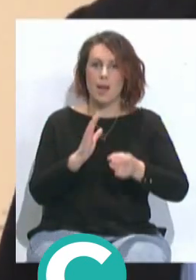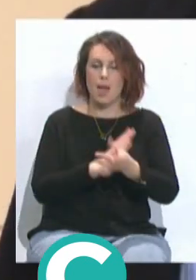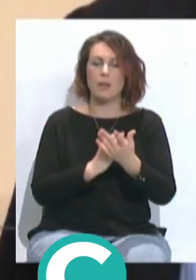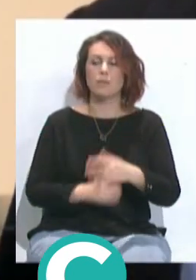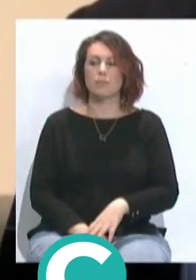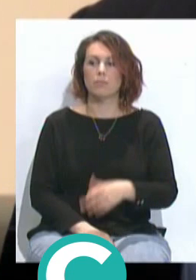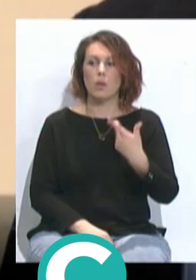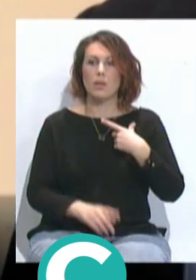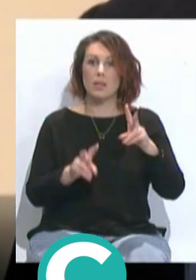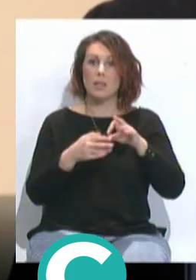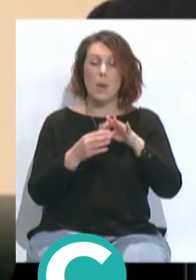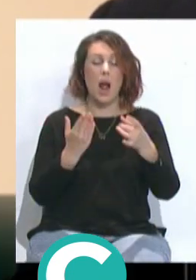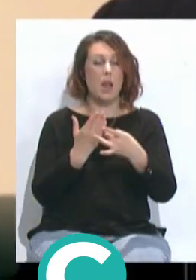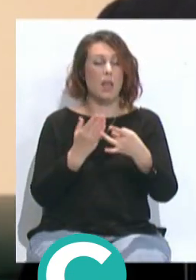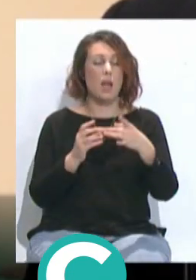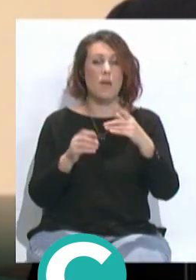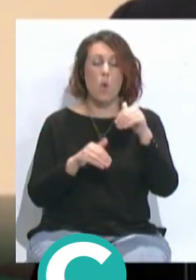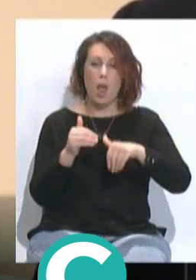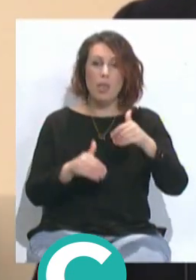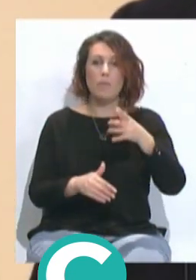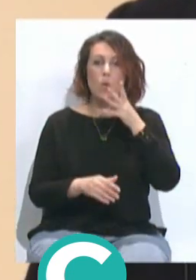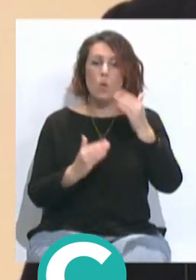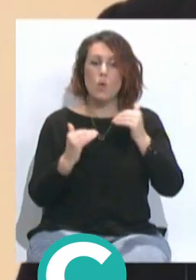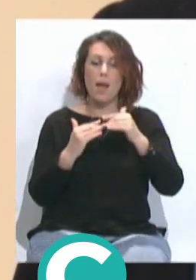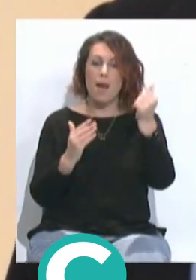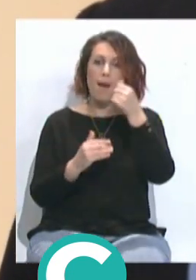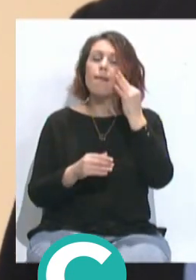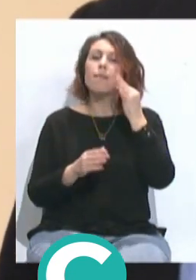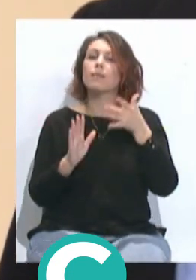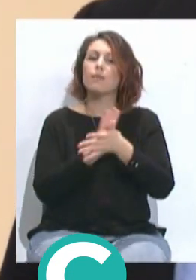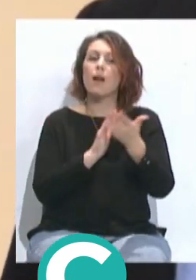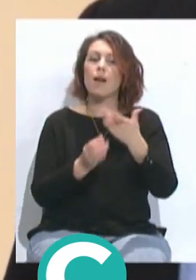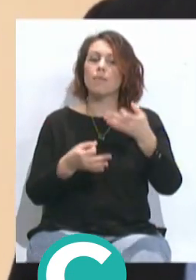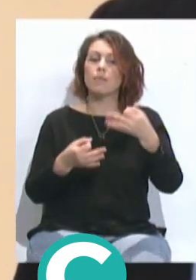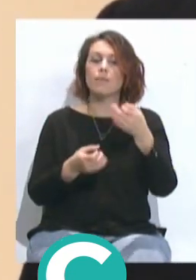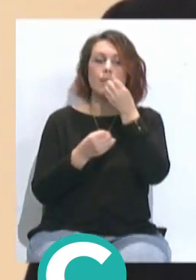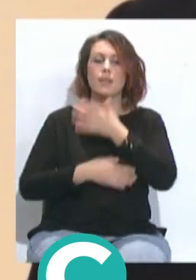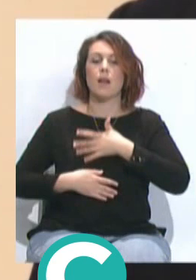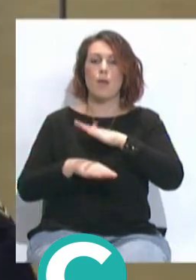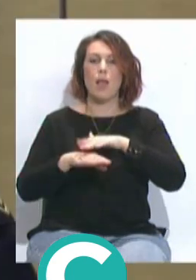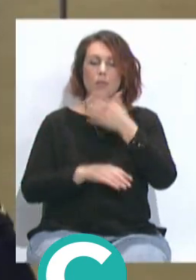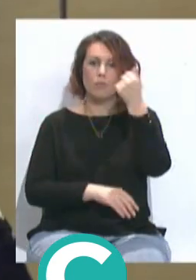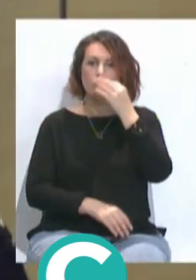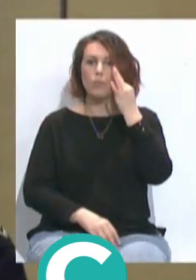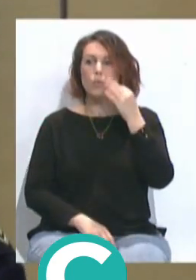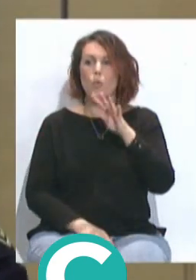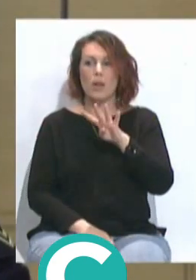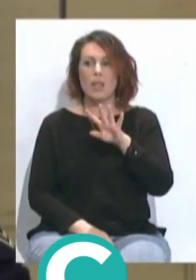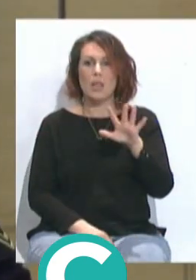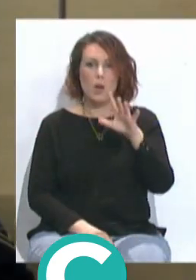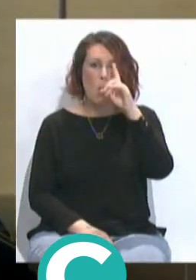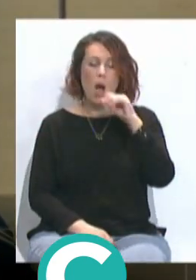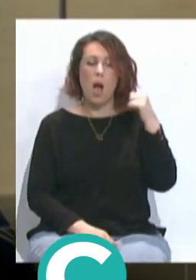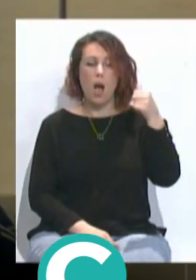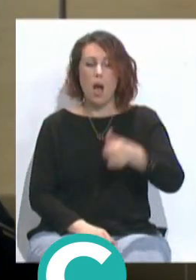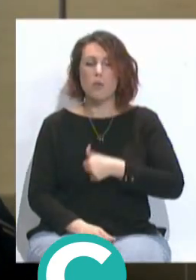una cuestión de calidad de la democracia y porque la igualdad de género es una garantía de bienestar para todos y todas. 45 años